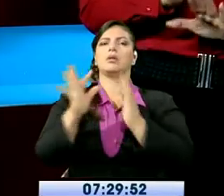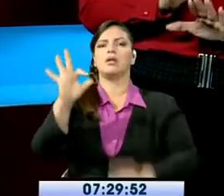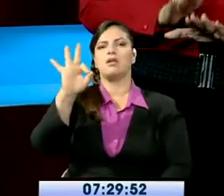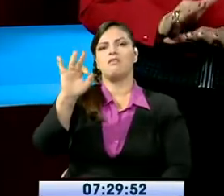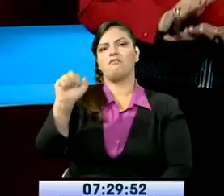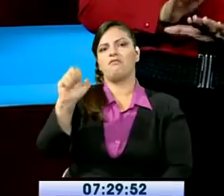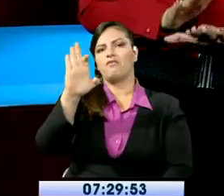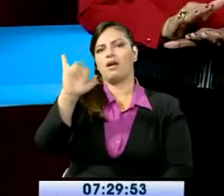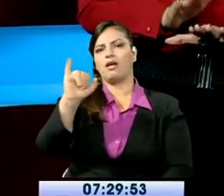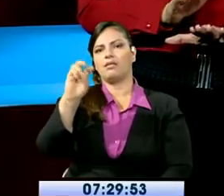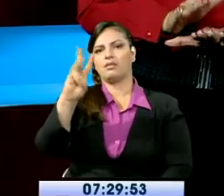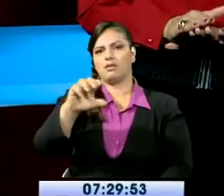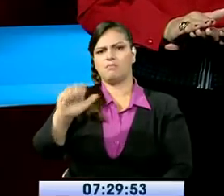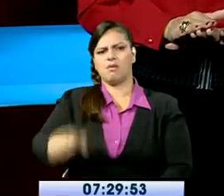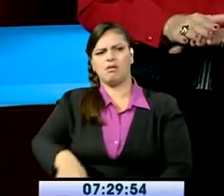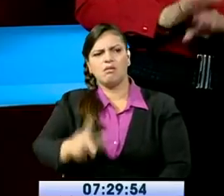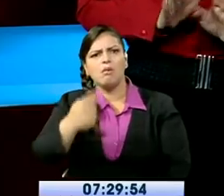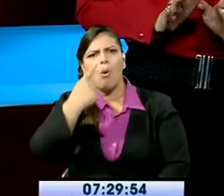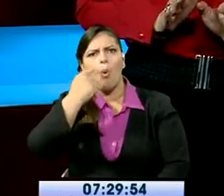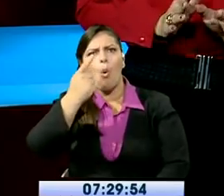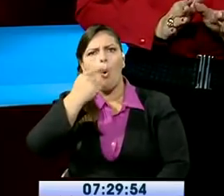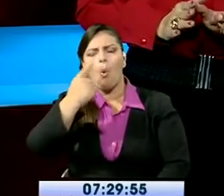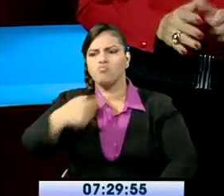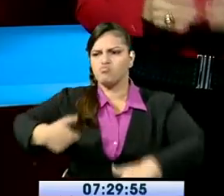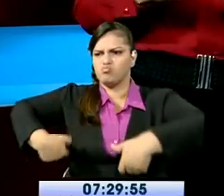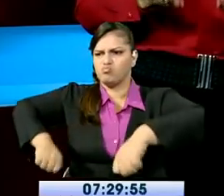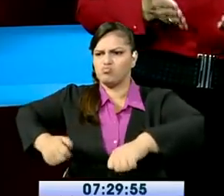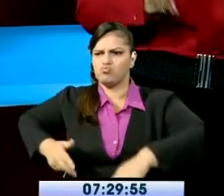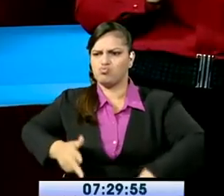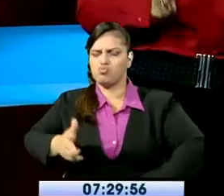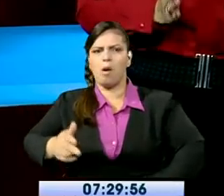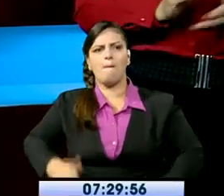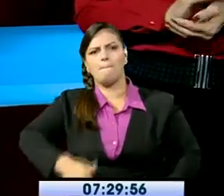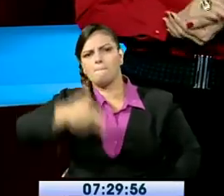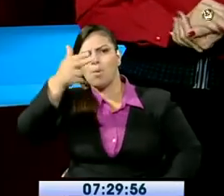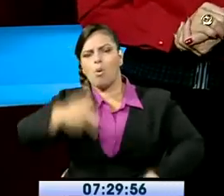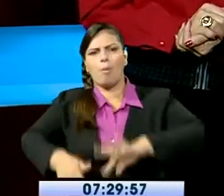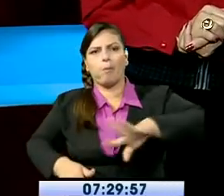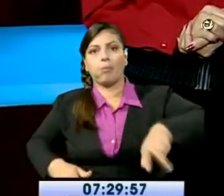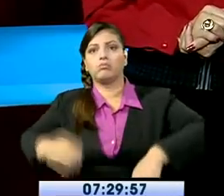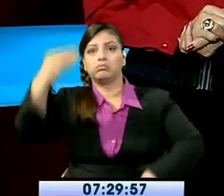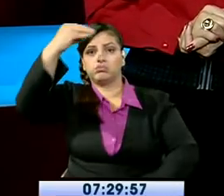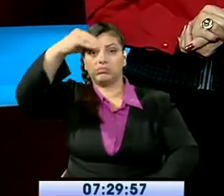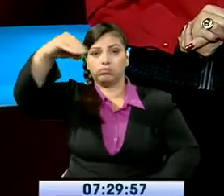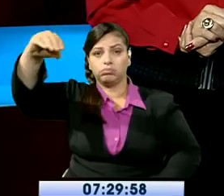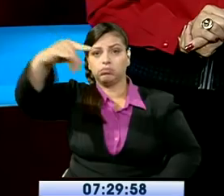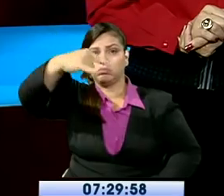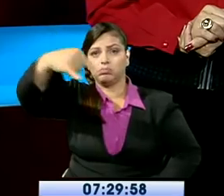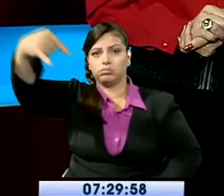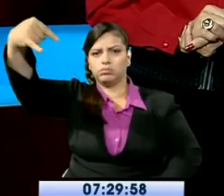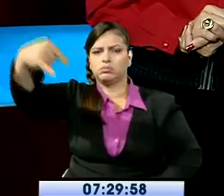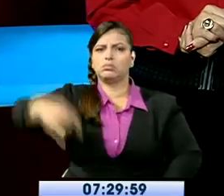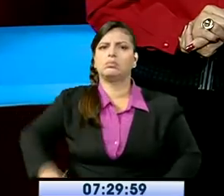repiten constantemente en el lugar. Por ello, piden mayor resguardo policial.